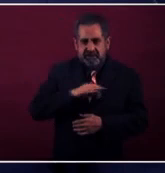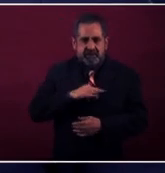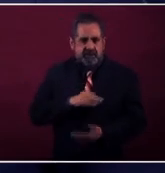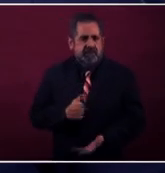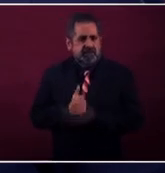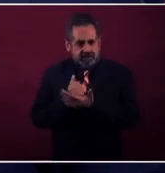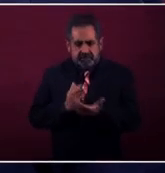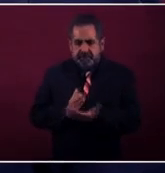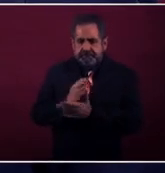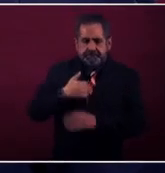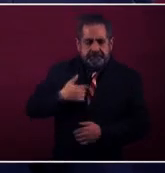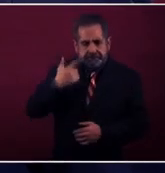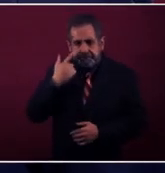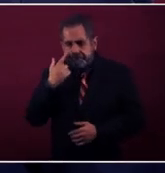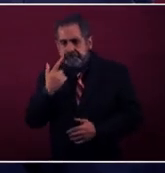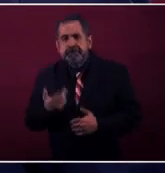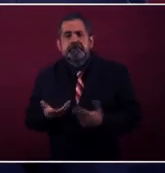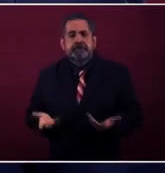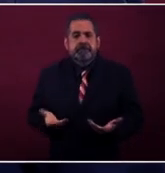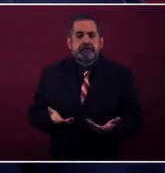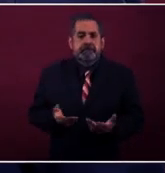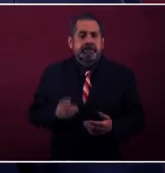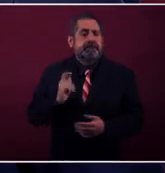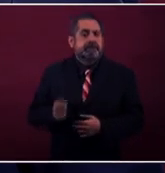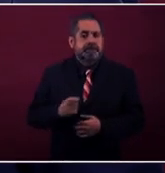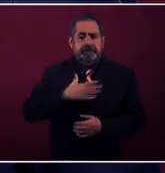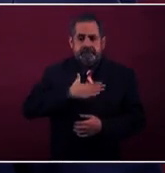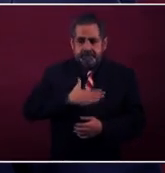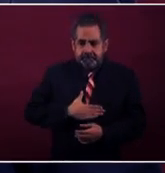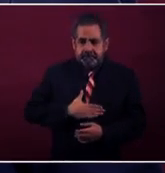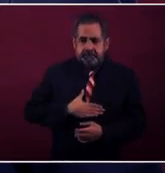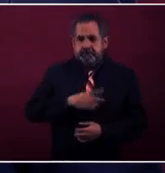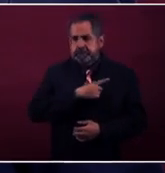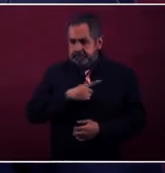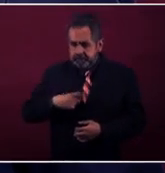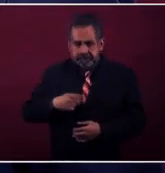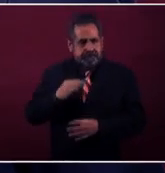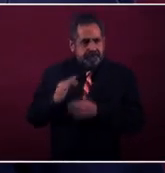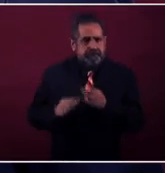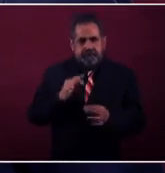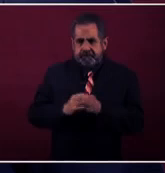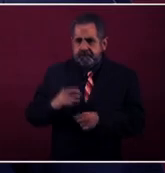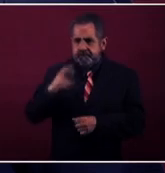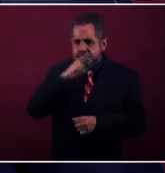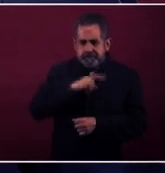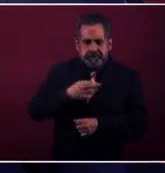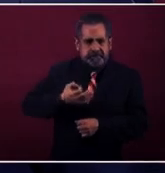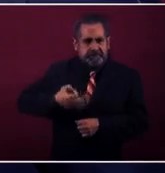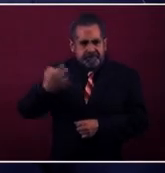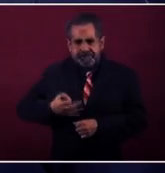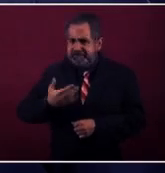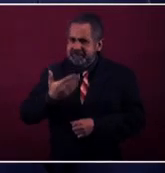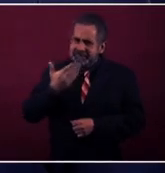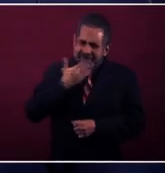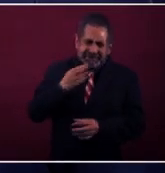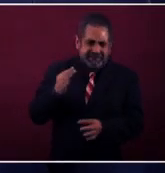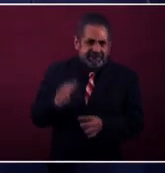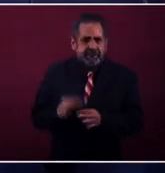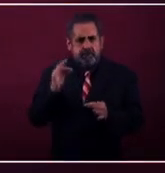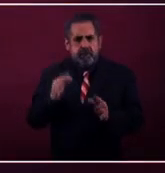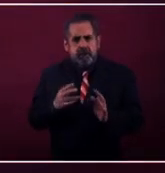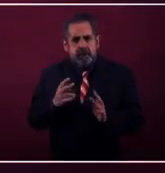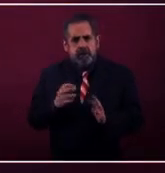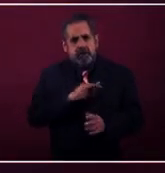ayudar, porque la justicia tiene que ser rápida, expedita. En